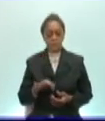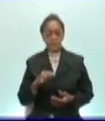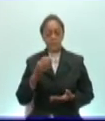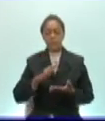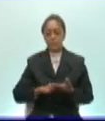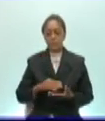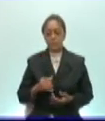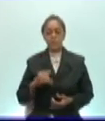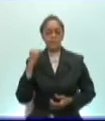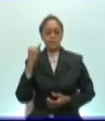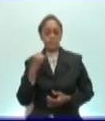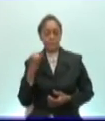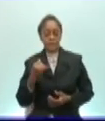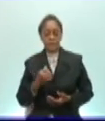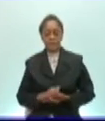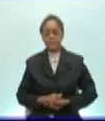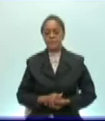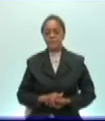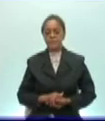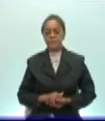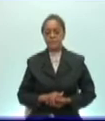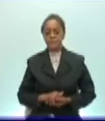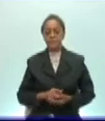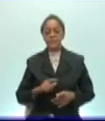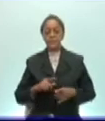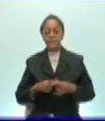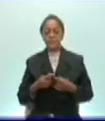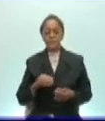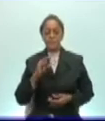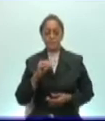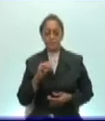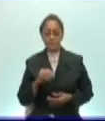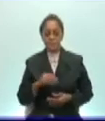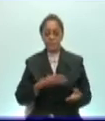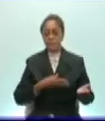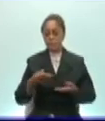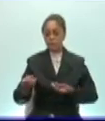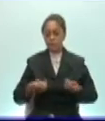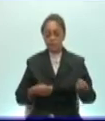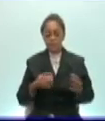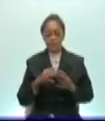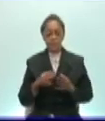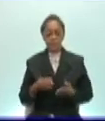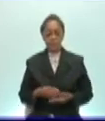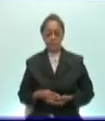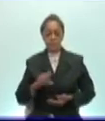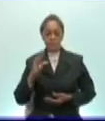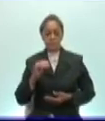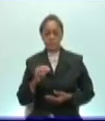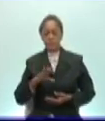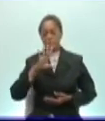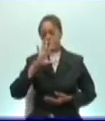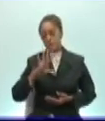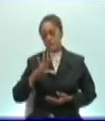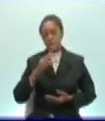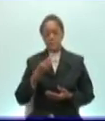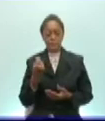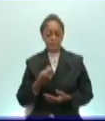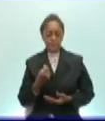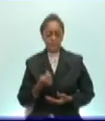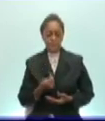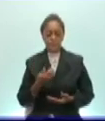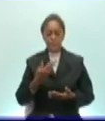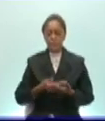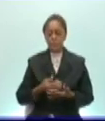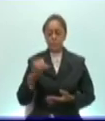carácter imperialista. Porque estamos diciendo, es un reparto de colonias. ¿Qué dice el quinto rasgo económico del